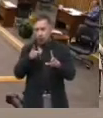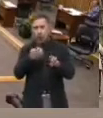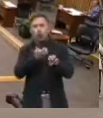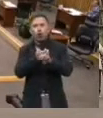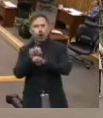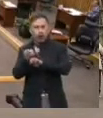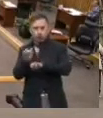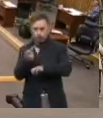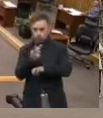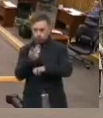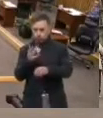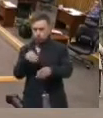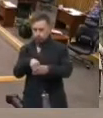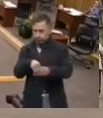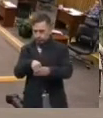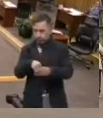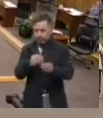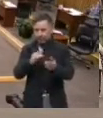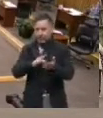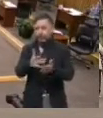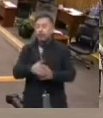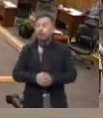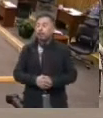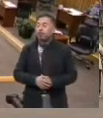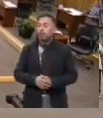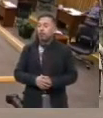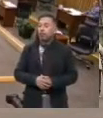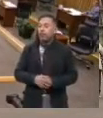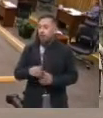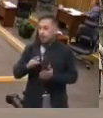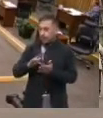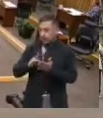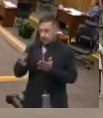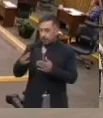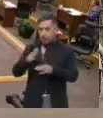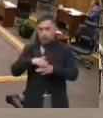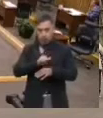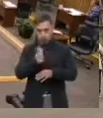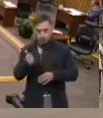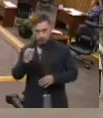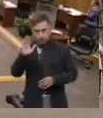Gracias, consejero Faz. ¿Alguna otra intervención?